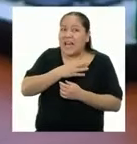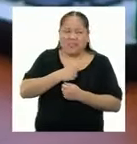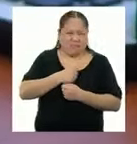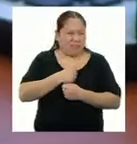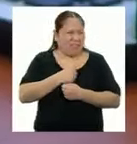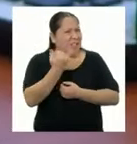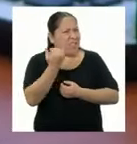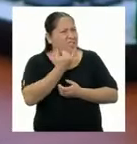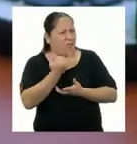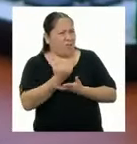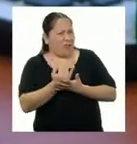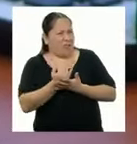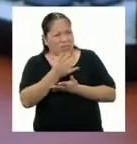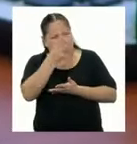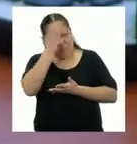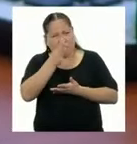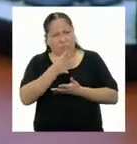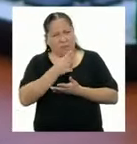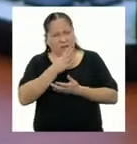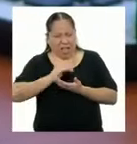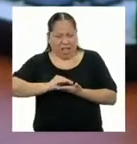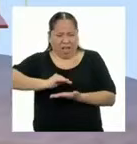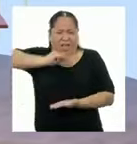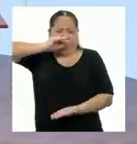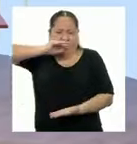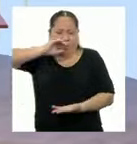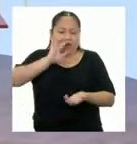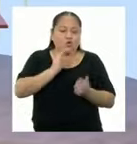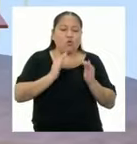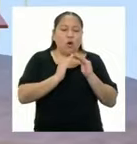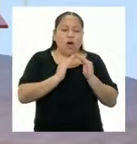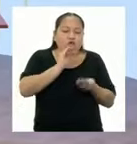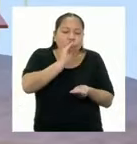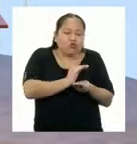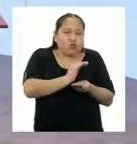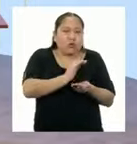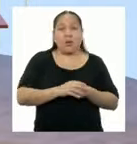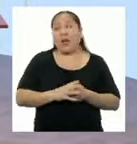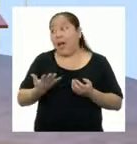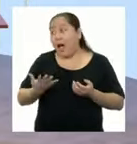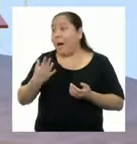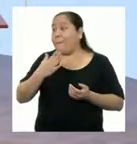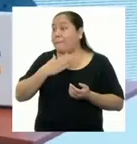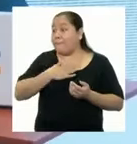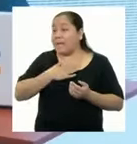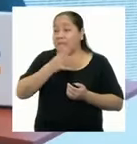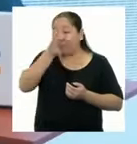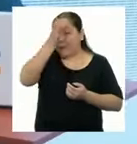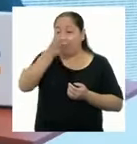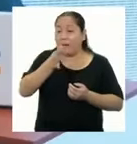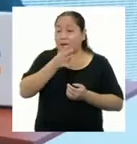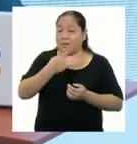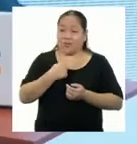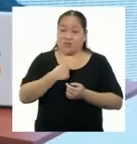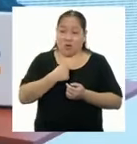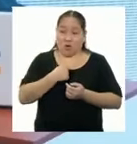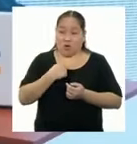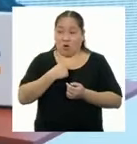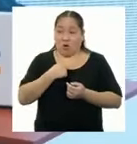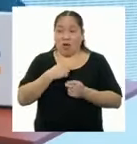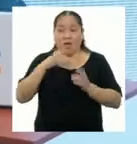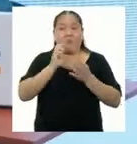a tus papás y a ti, más grandes que tu casa. Eso es porque mis papás y yo éramos más